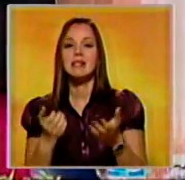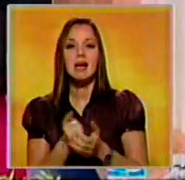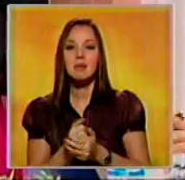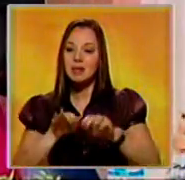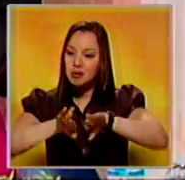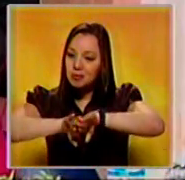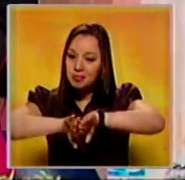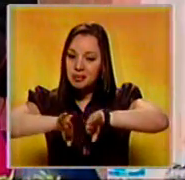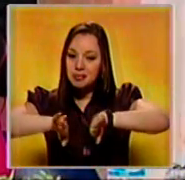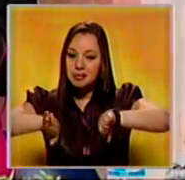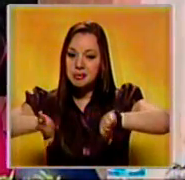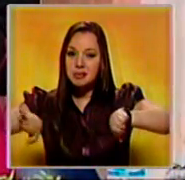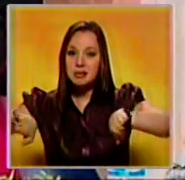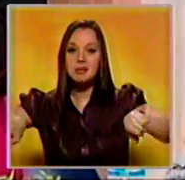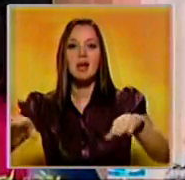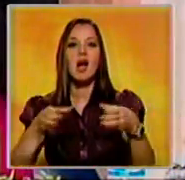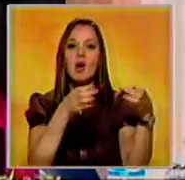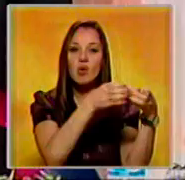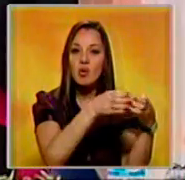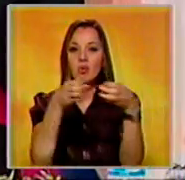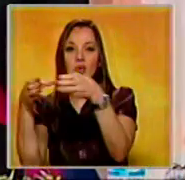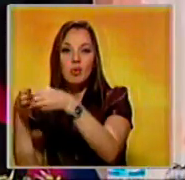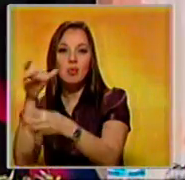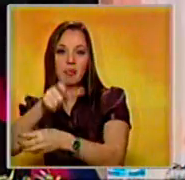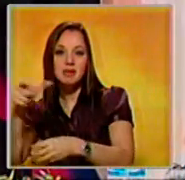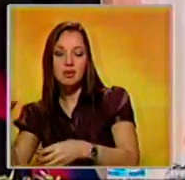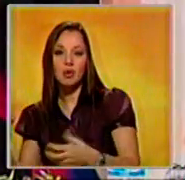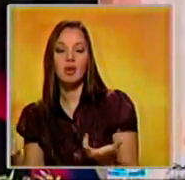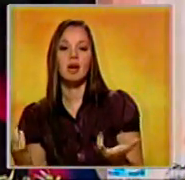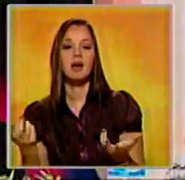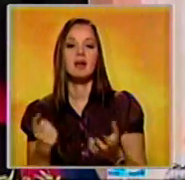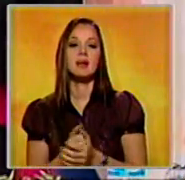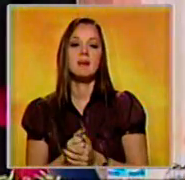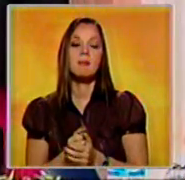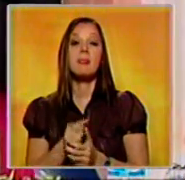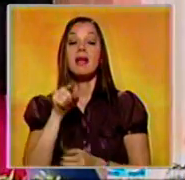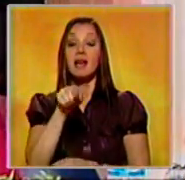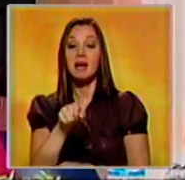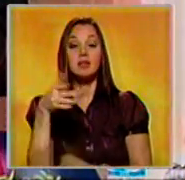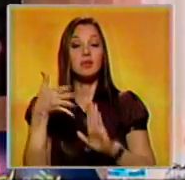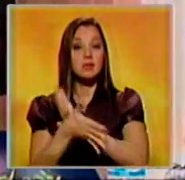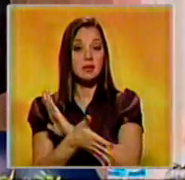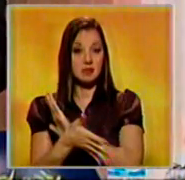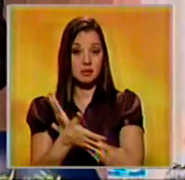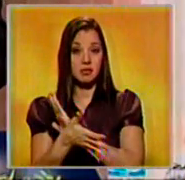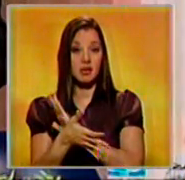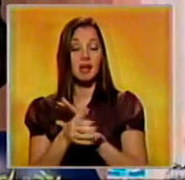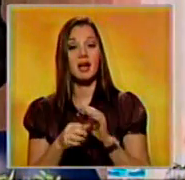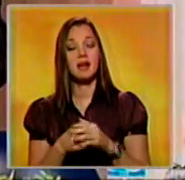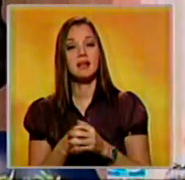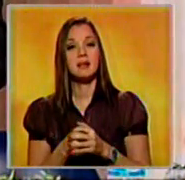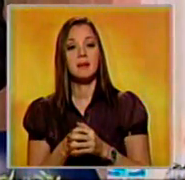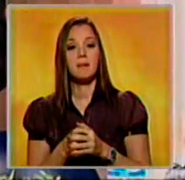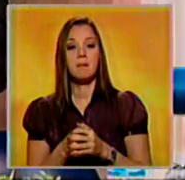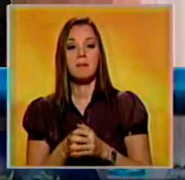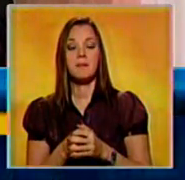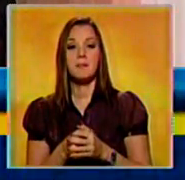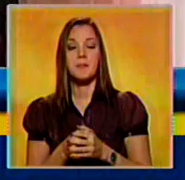social entre los diversos sectores del país, lo cual predispone los ánimos para